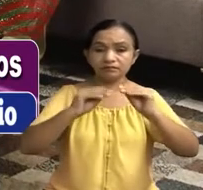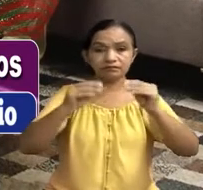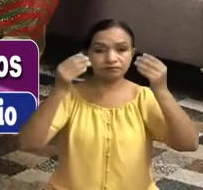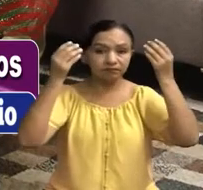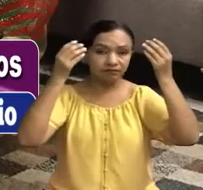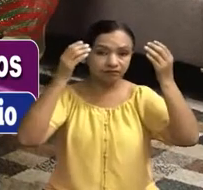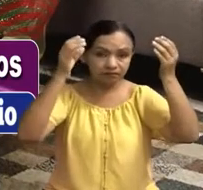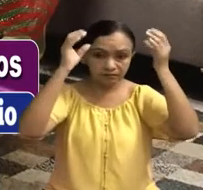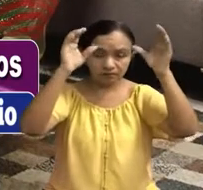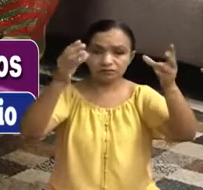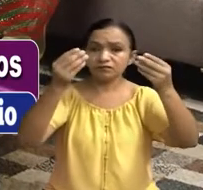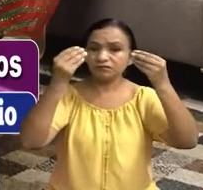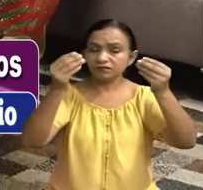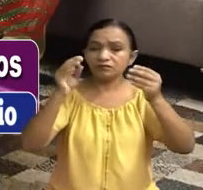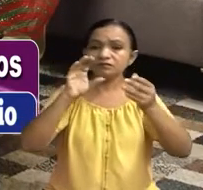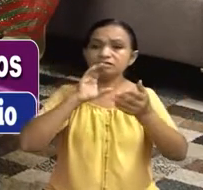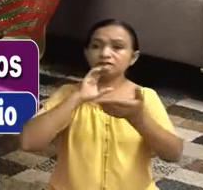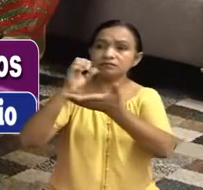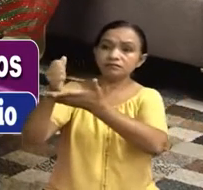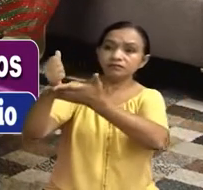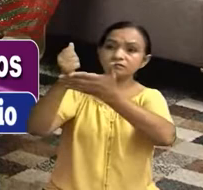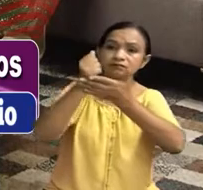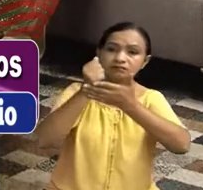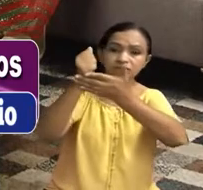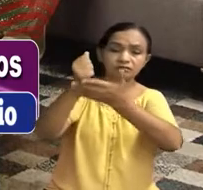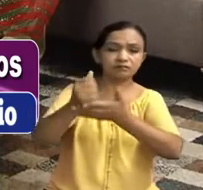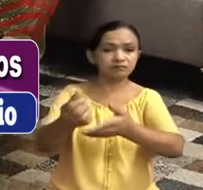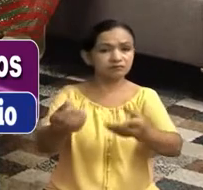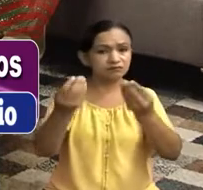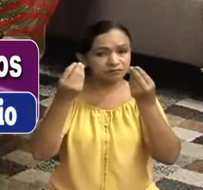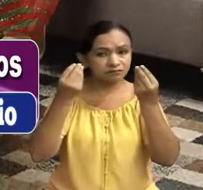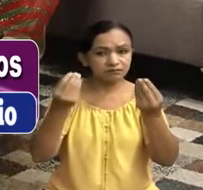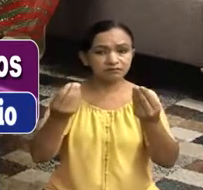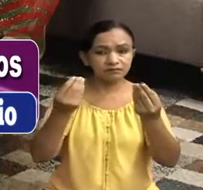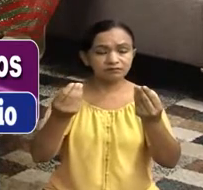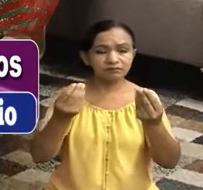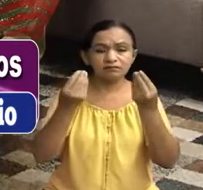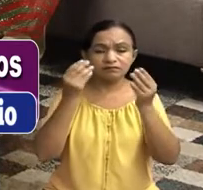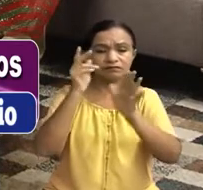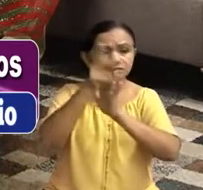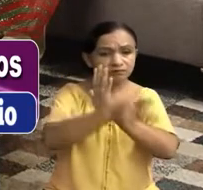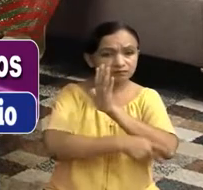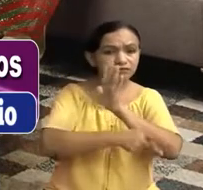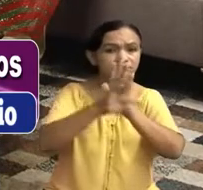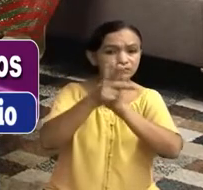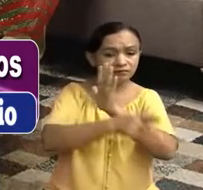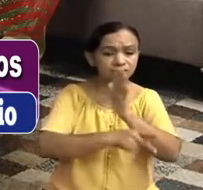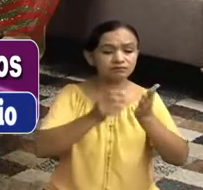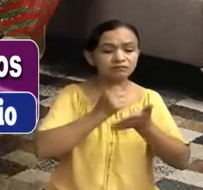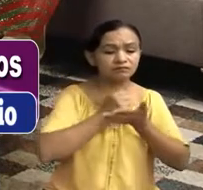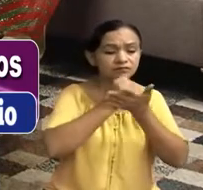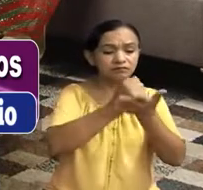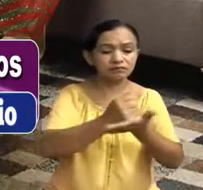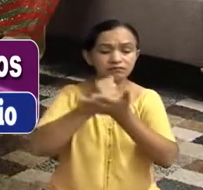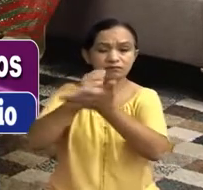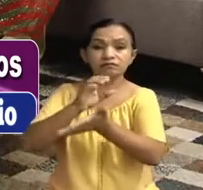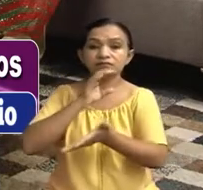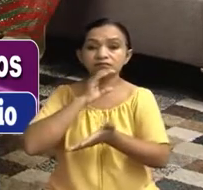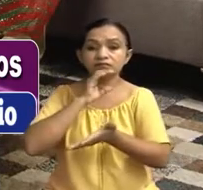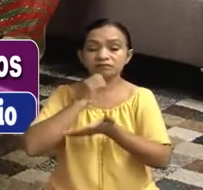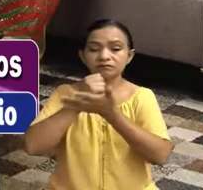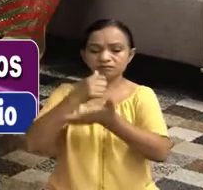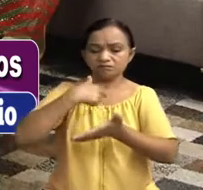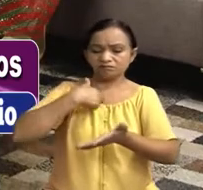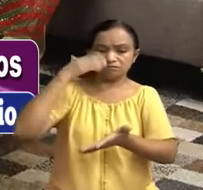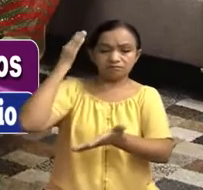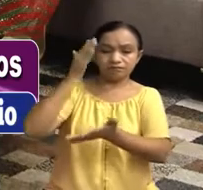cultura y en otros componentes a decenas de países en el mundo. Y no llega a imponer su modelo,